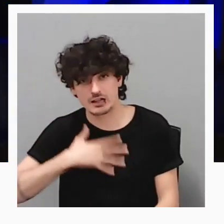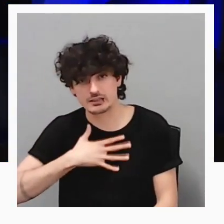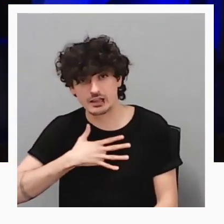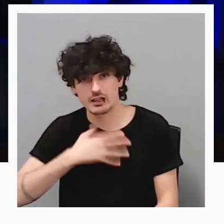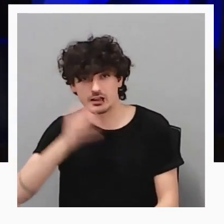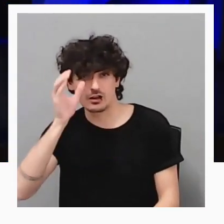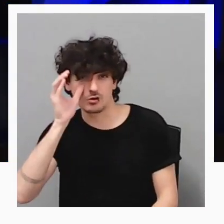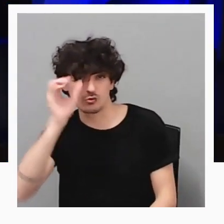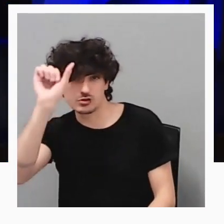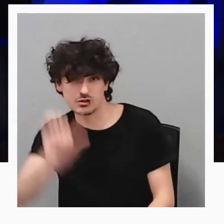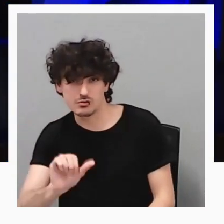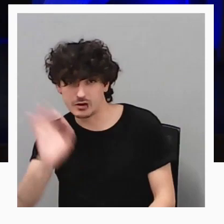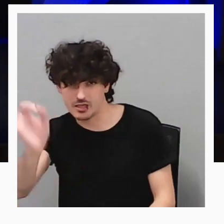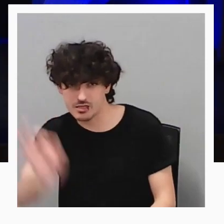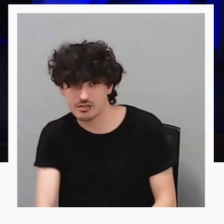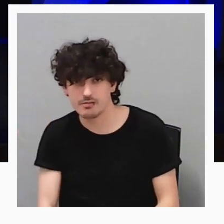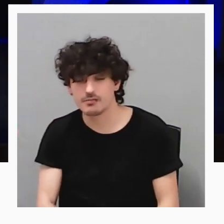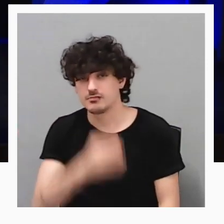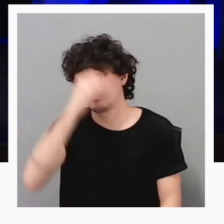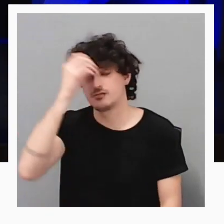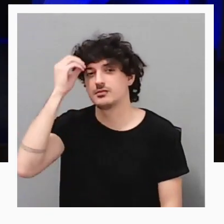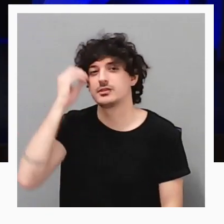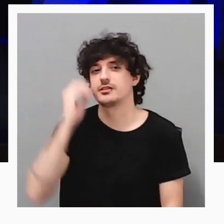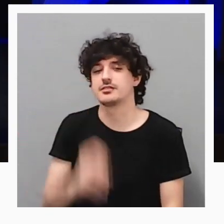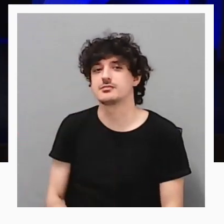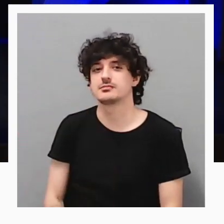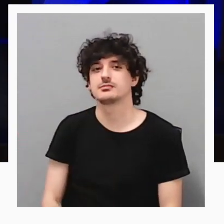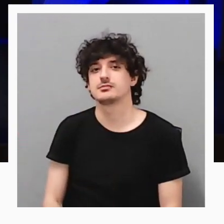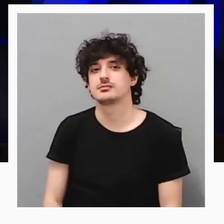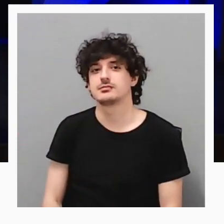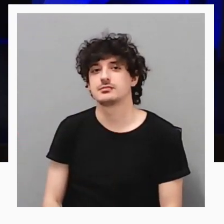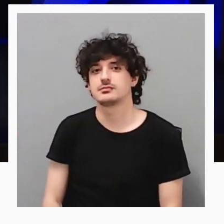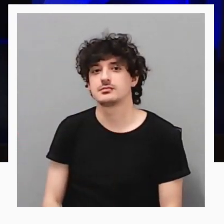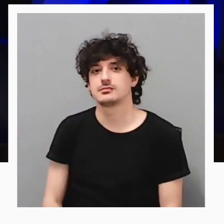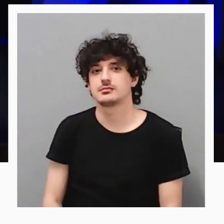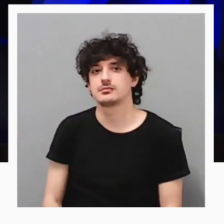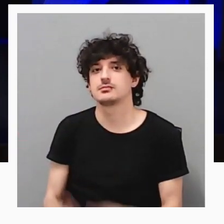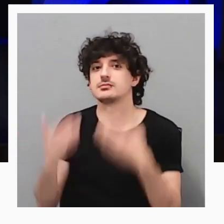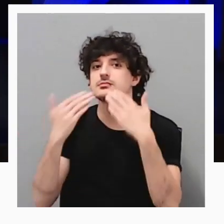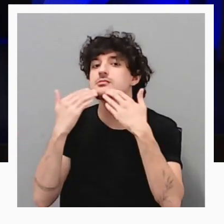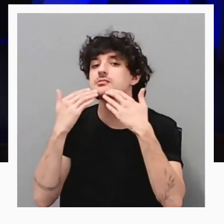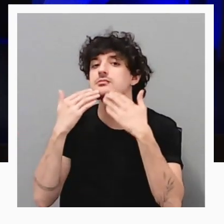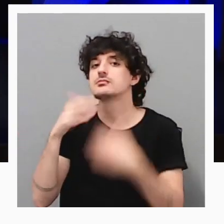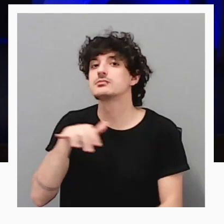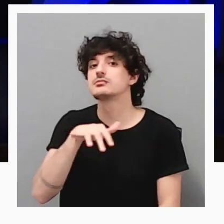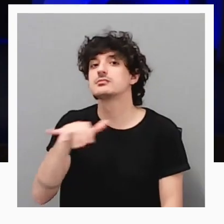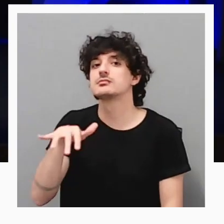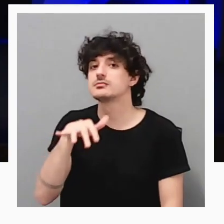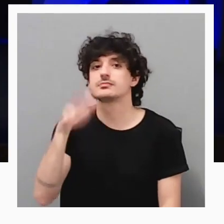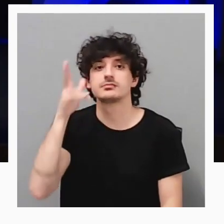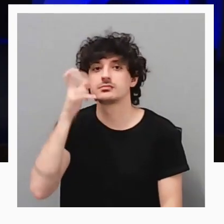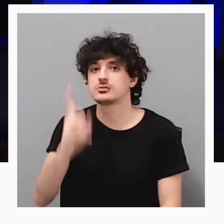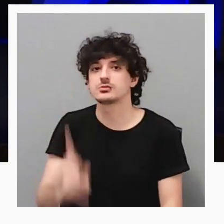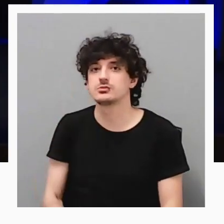estos proyectos. Habla de... Sí, muchas gracias por el espacio, encantada de